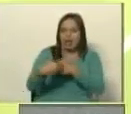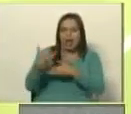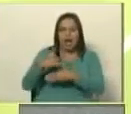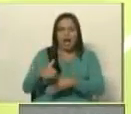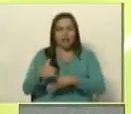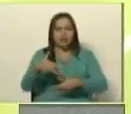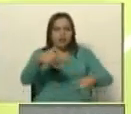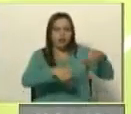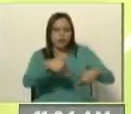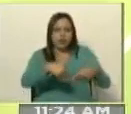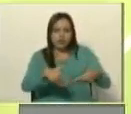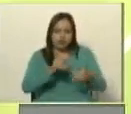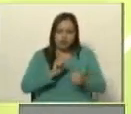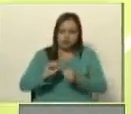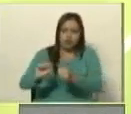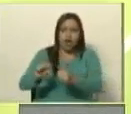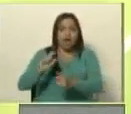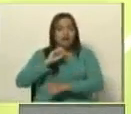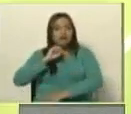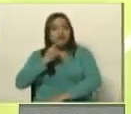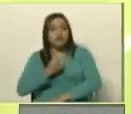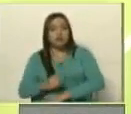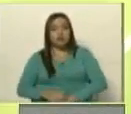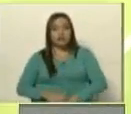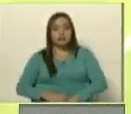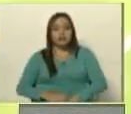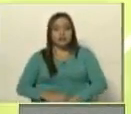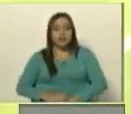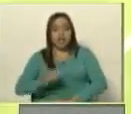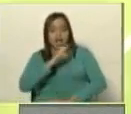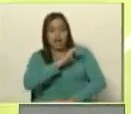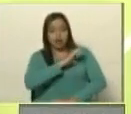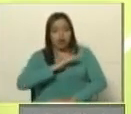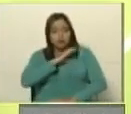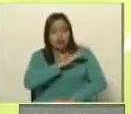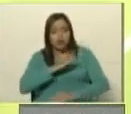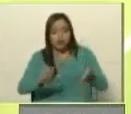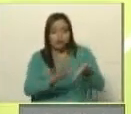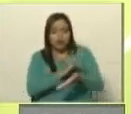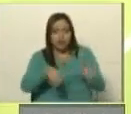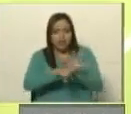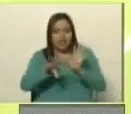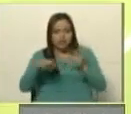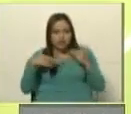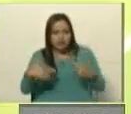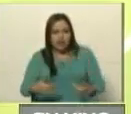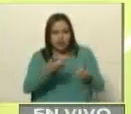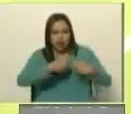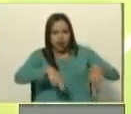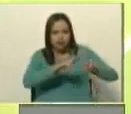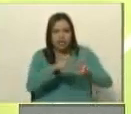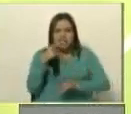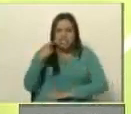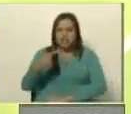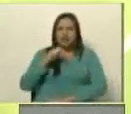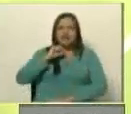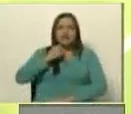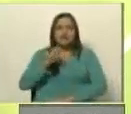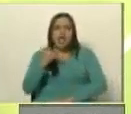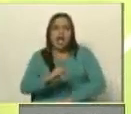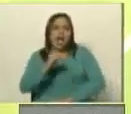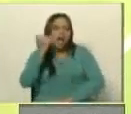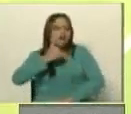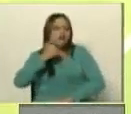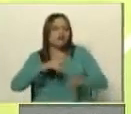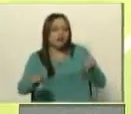una votación contra Rusia en el Consejo de Derechos Humanos de la ONU, diciendo que bueno, que Rusia es el violador de los derechos